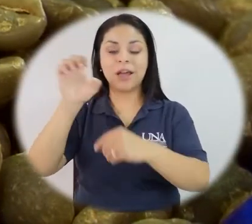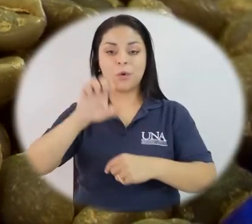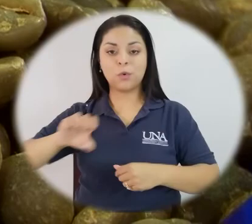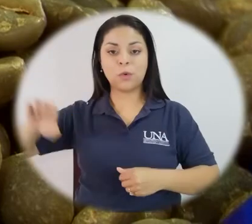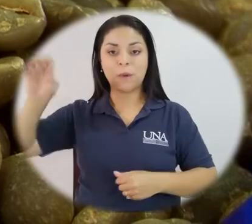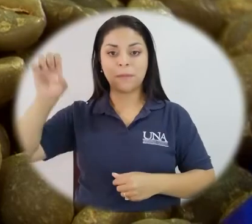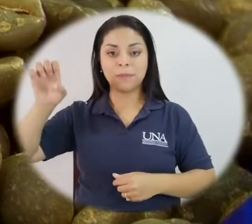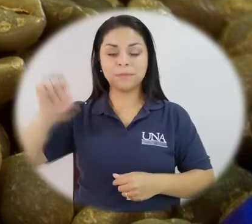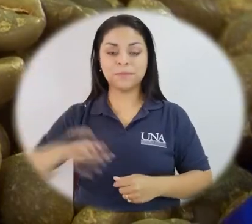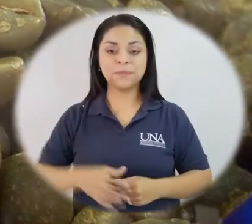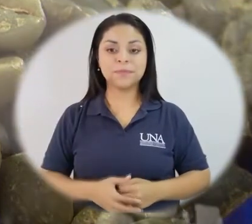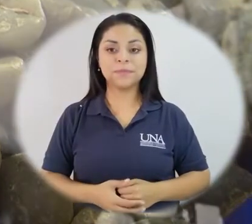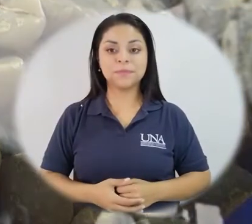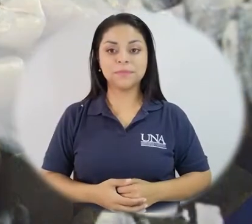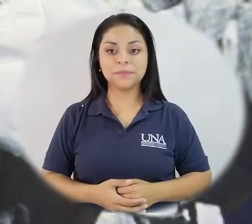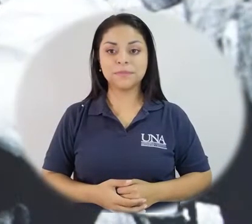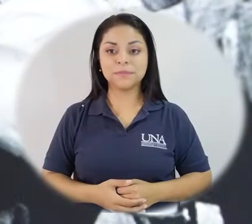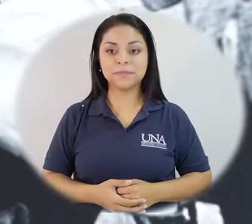Europa.